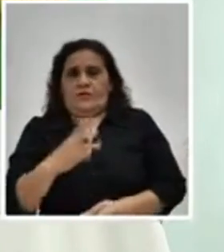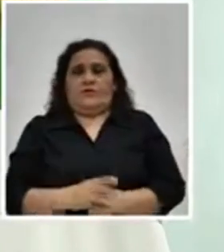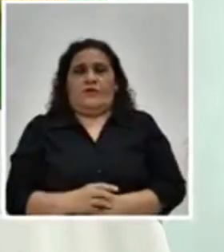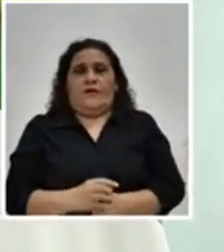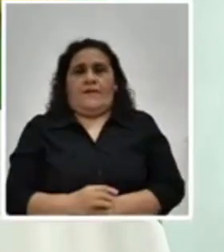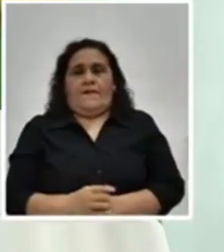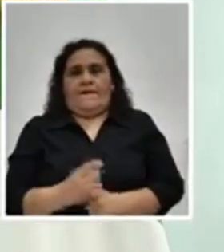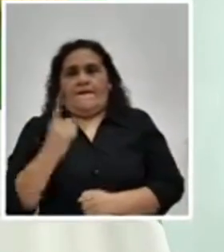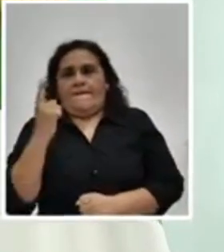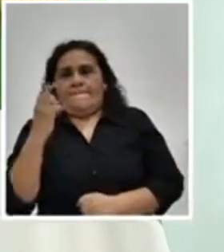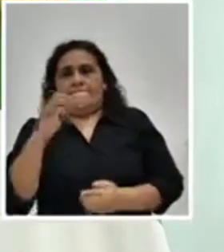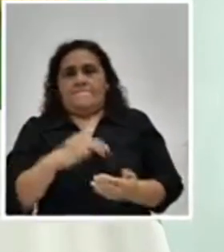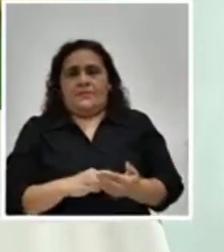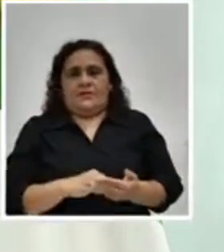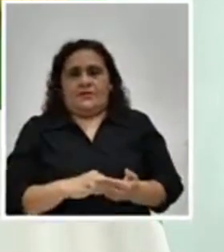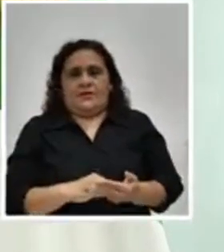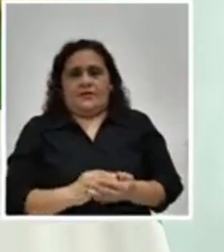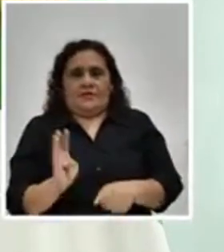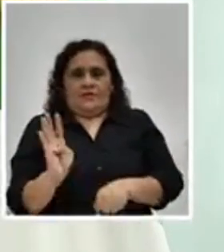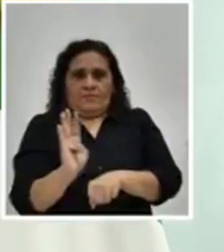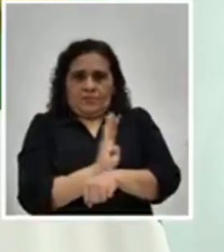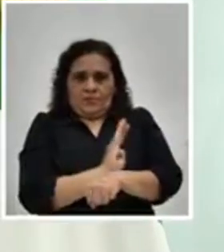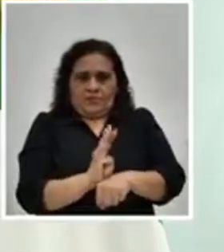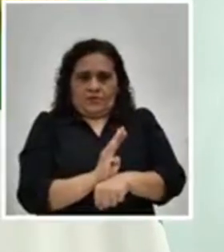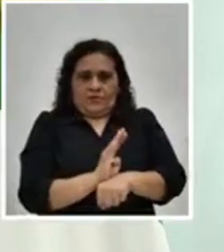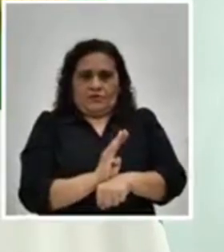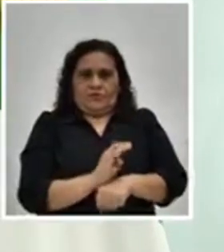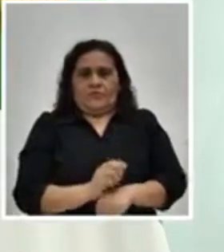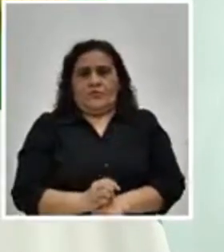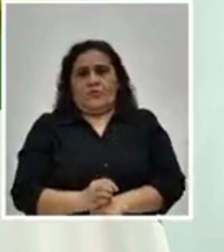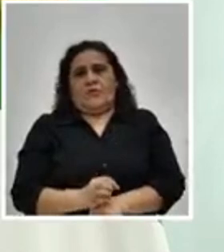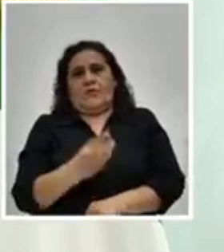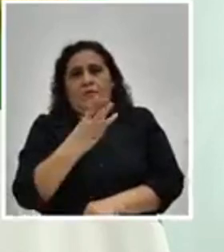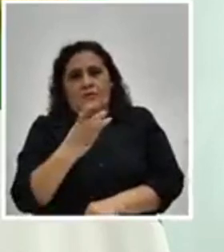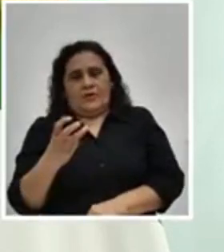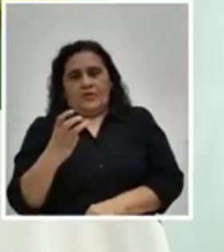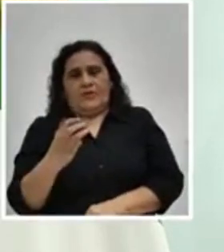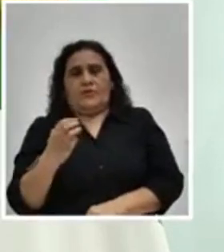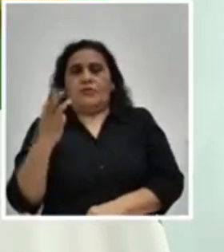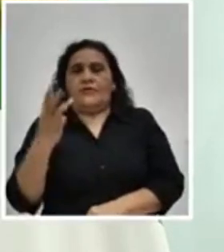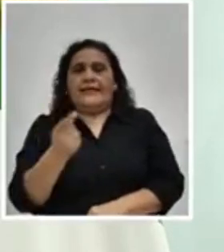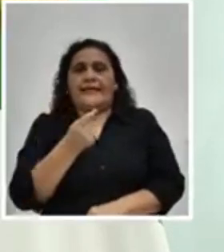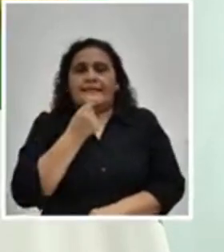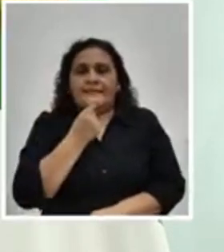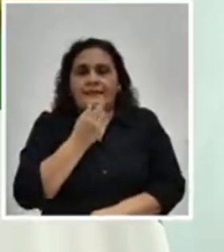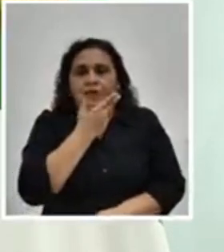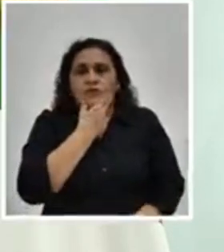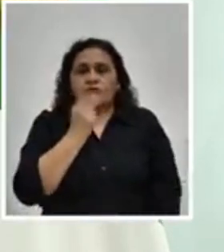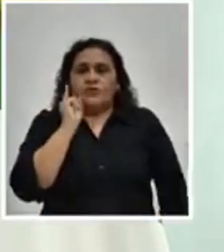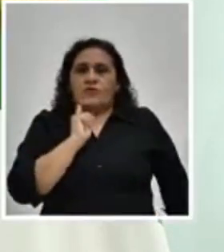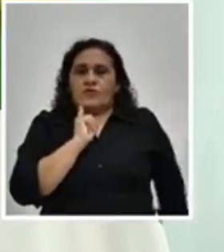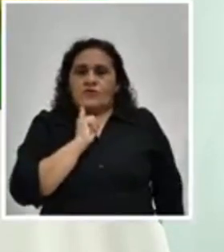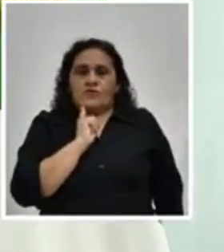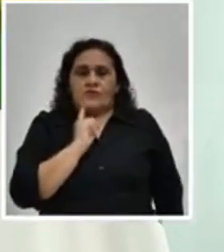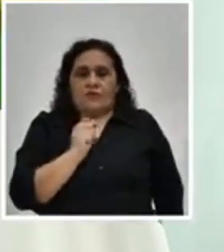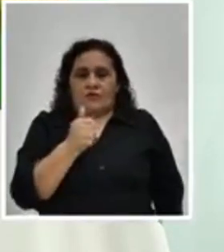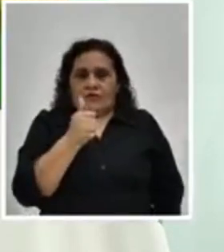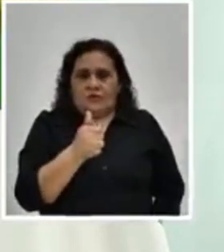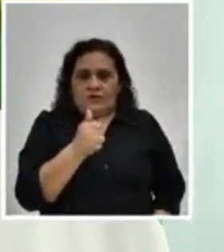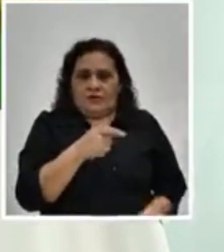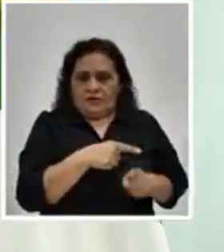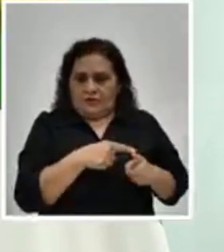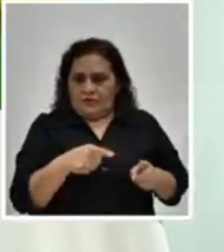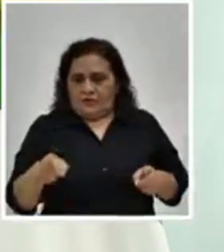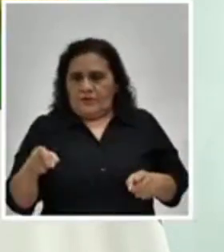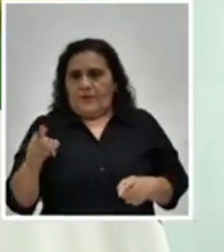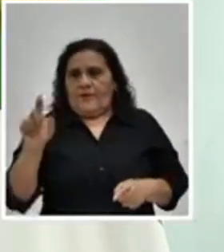1.000 días, se benefició a un total de 303 niños y niñas de 6 a 24